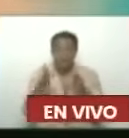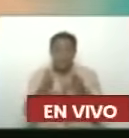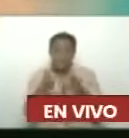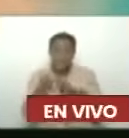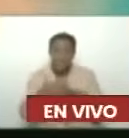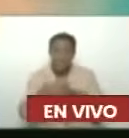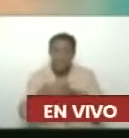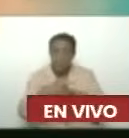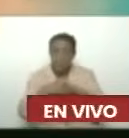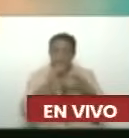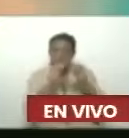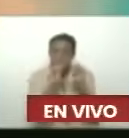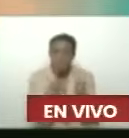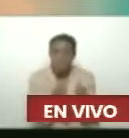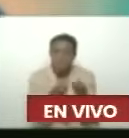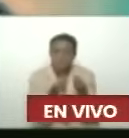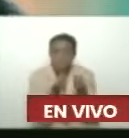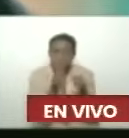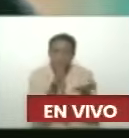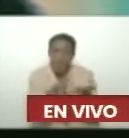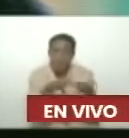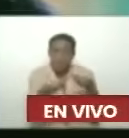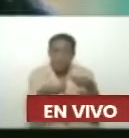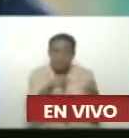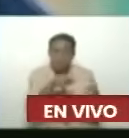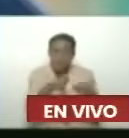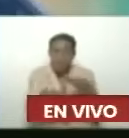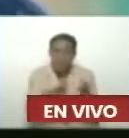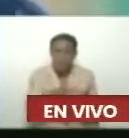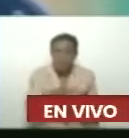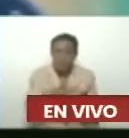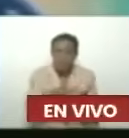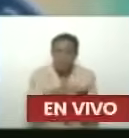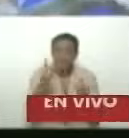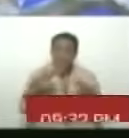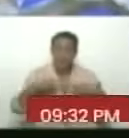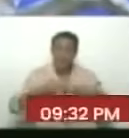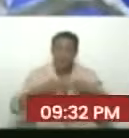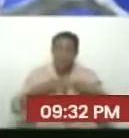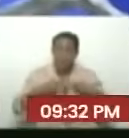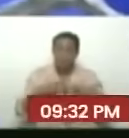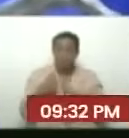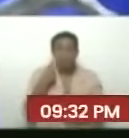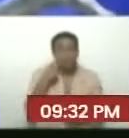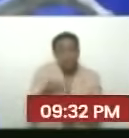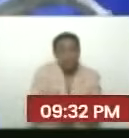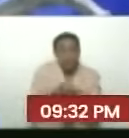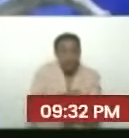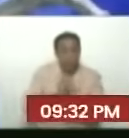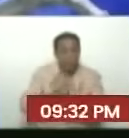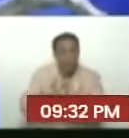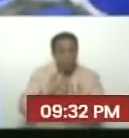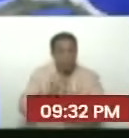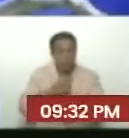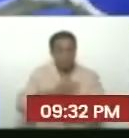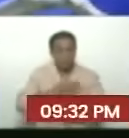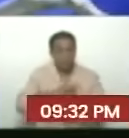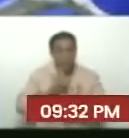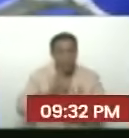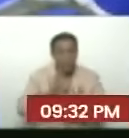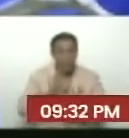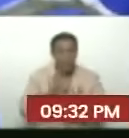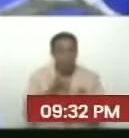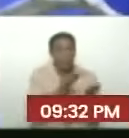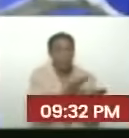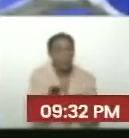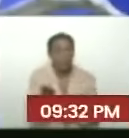texturas de la ropa. Acá lo pude practicar mucho más. El movimiento, ya vamos a mostrar esa. Ya va, no te me adelante. Porque además tenemos